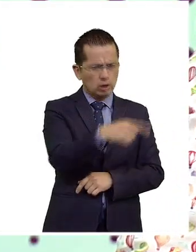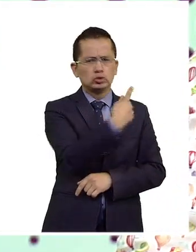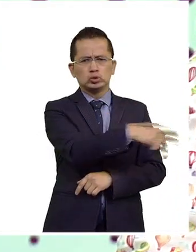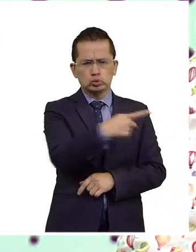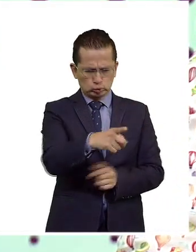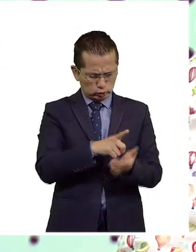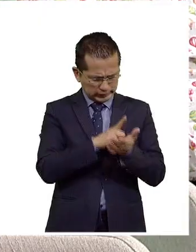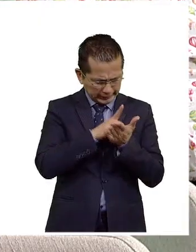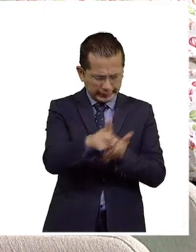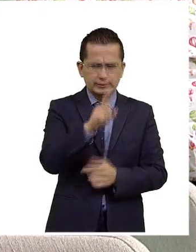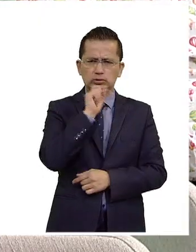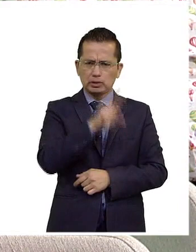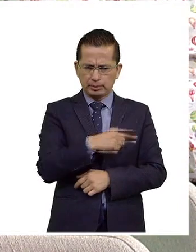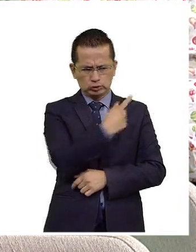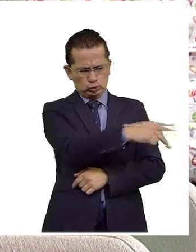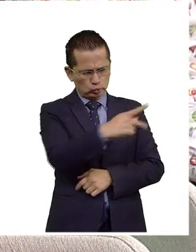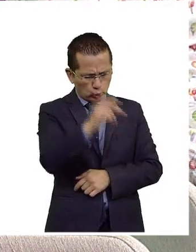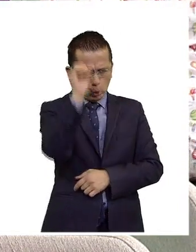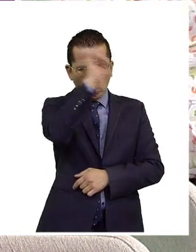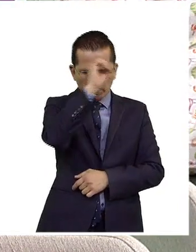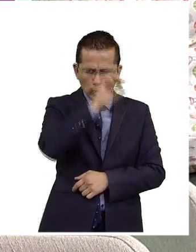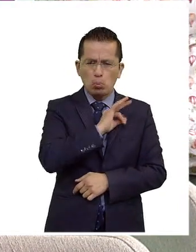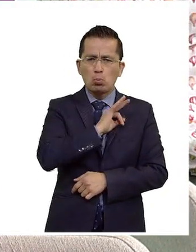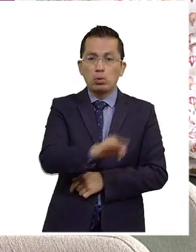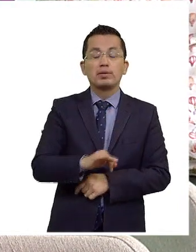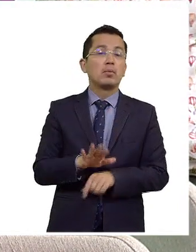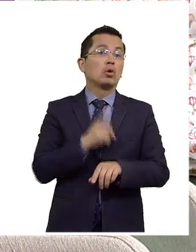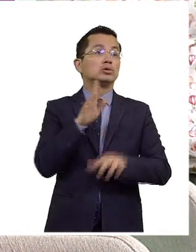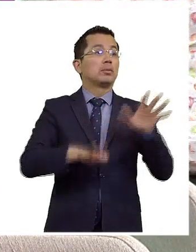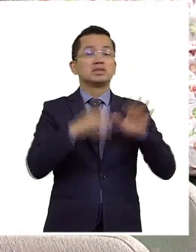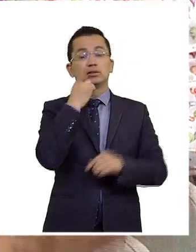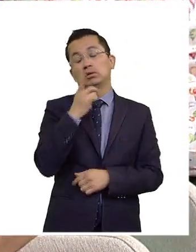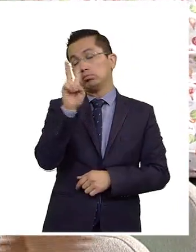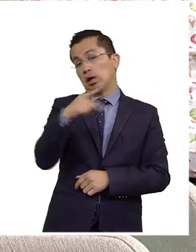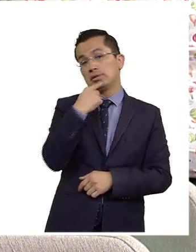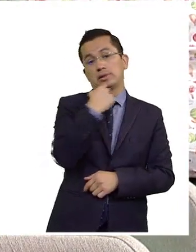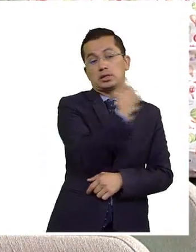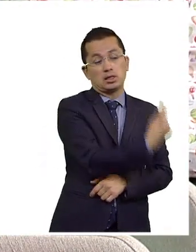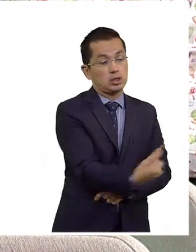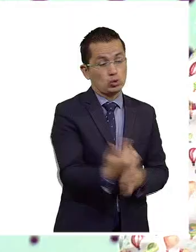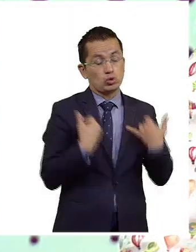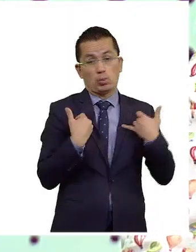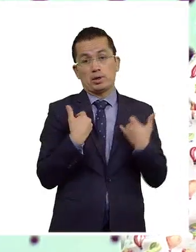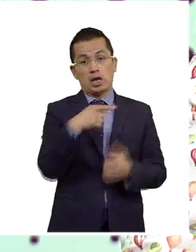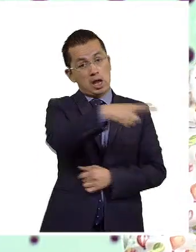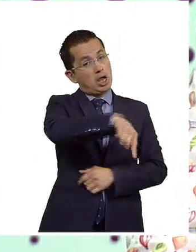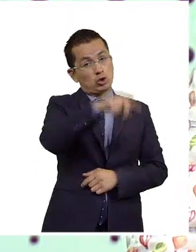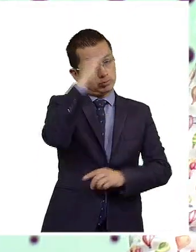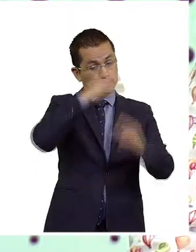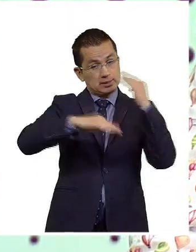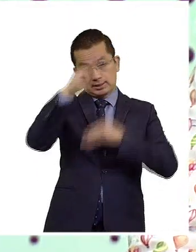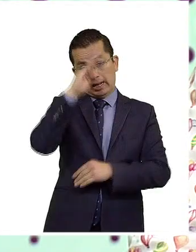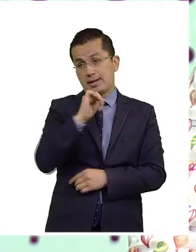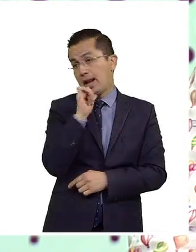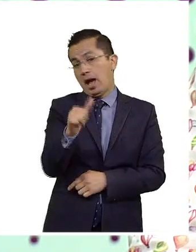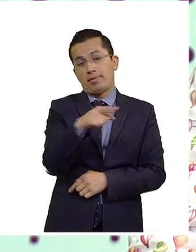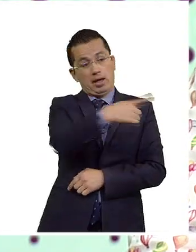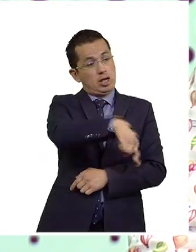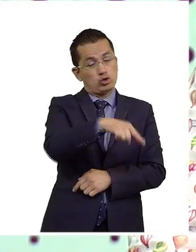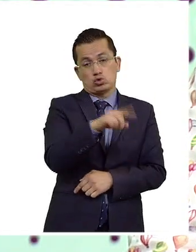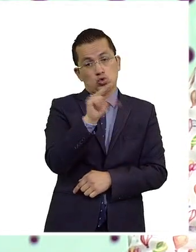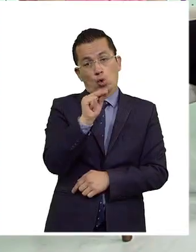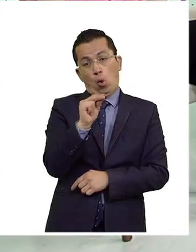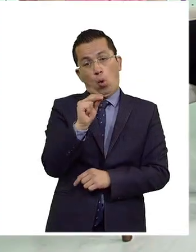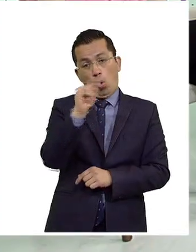ha involucrado que en la discusión se diga que las niñas y los niños no piensan y por eso no pueden decidir. Sí. Hay legisladores que han opinado eso.